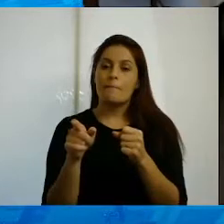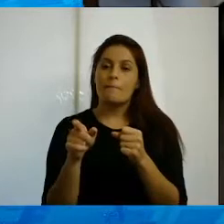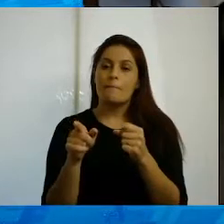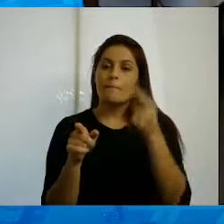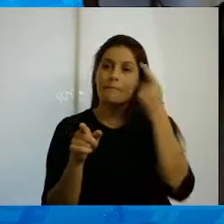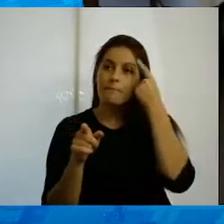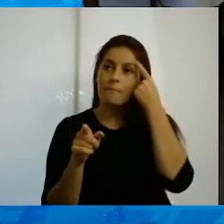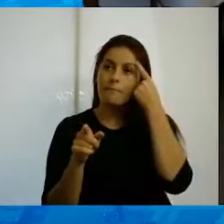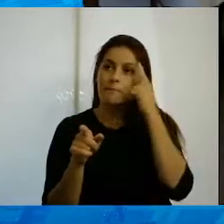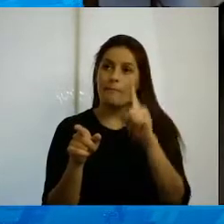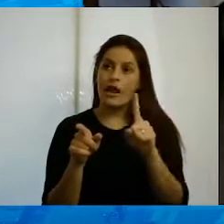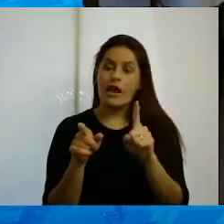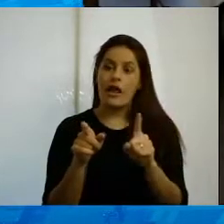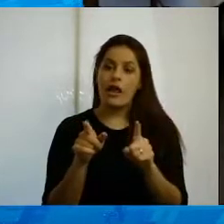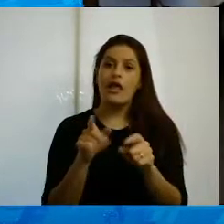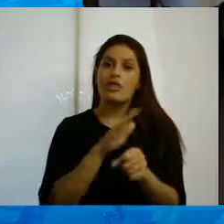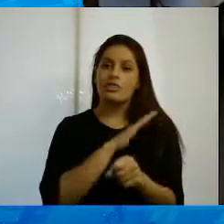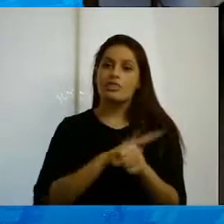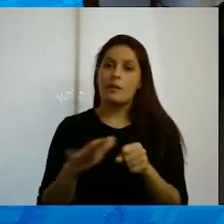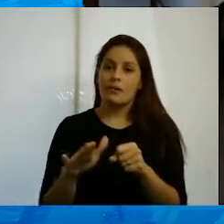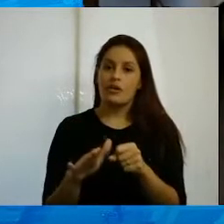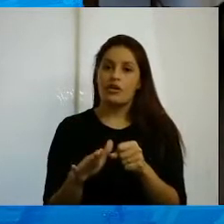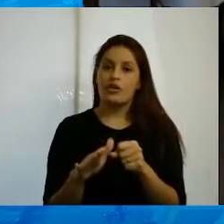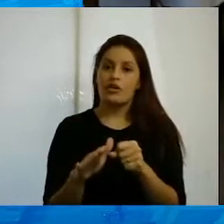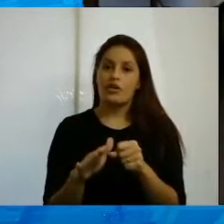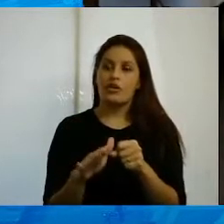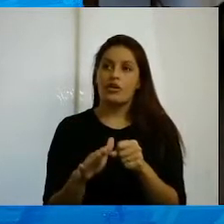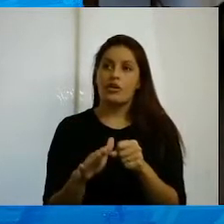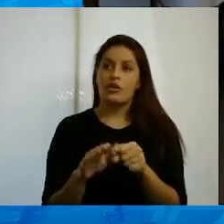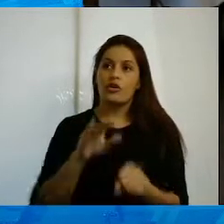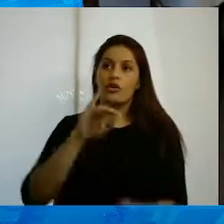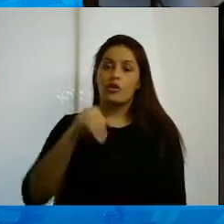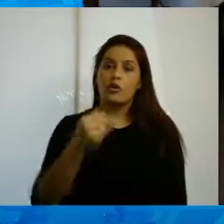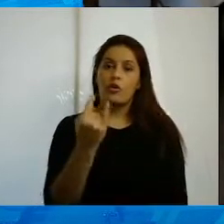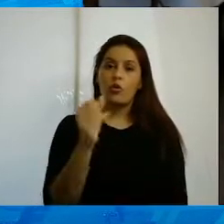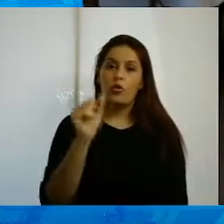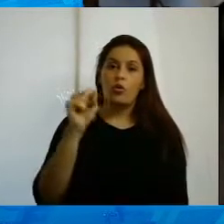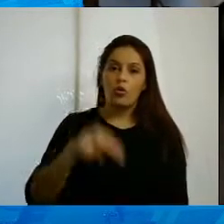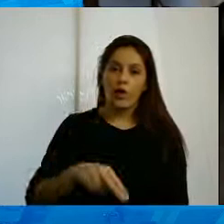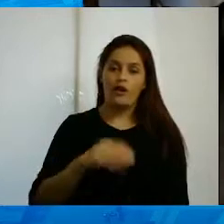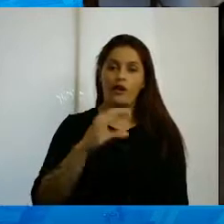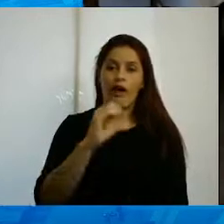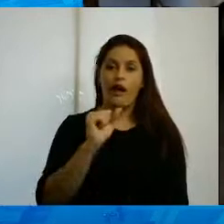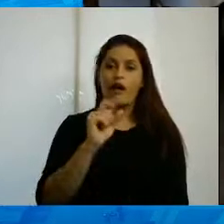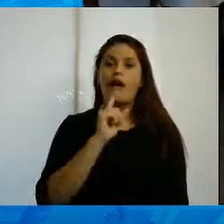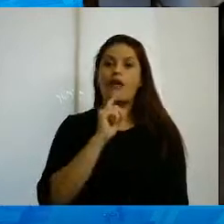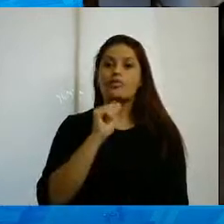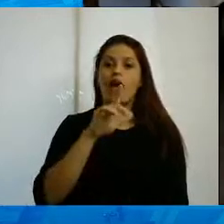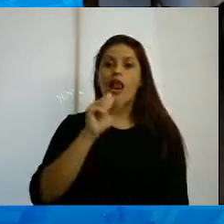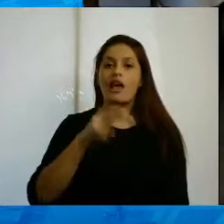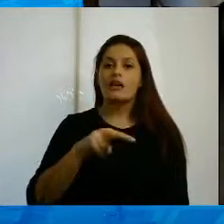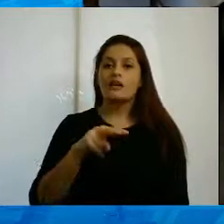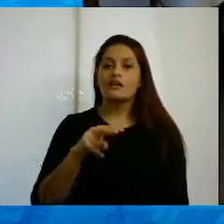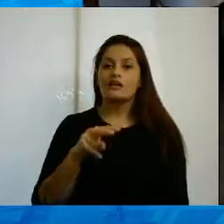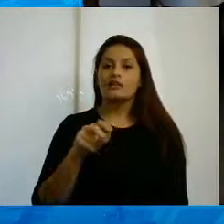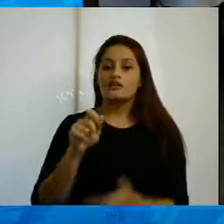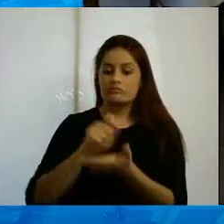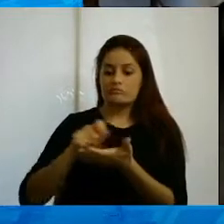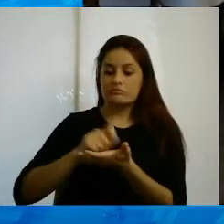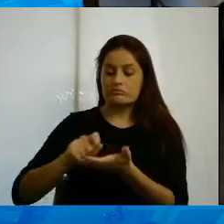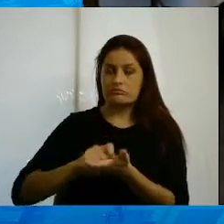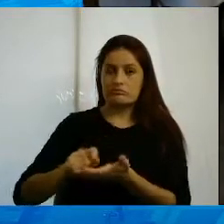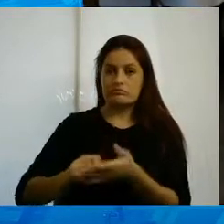este caballero lo despidieran, y lo despidieron. Así que don Juan Catalán le envió a usted una nota, entiendo,